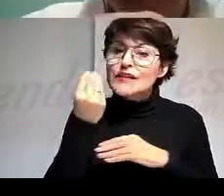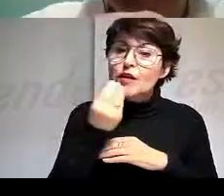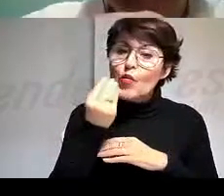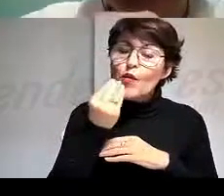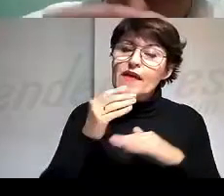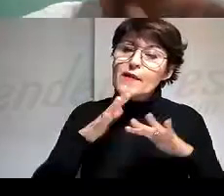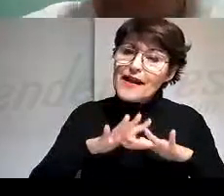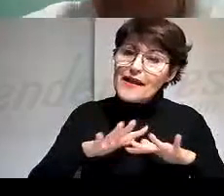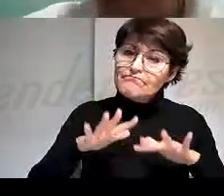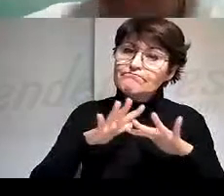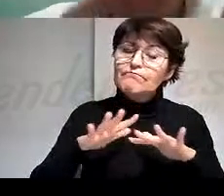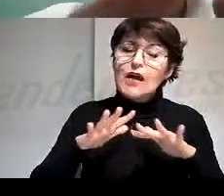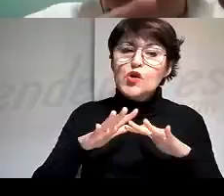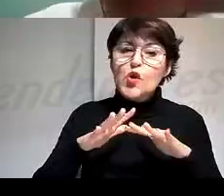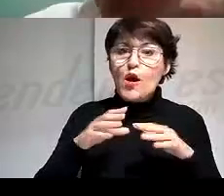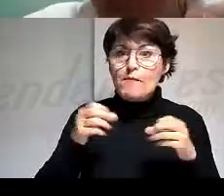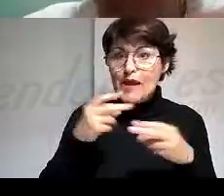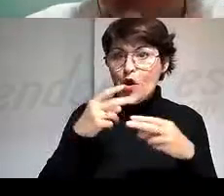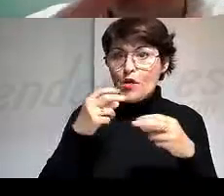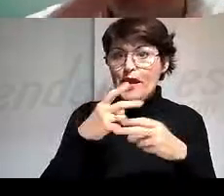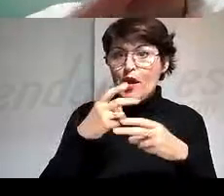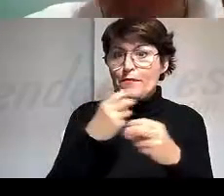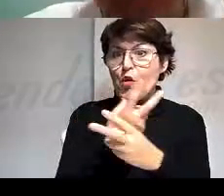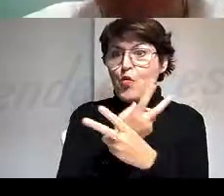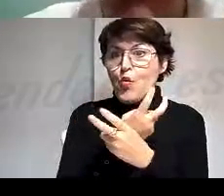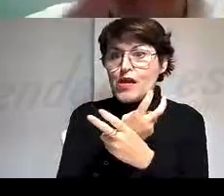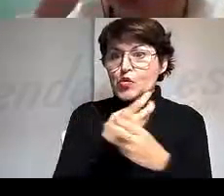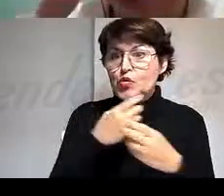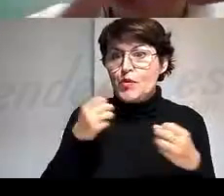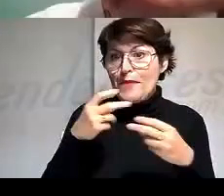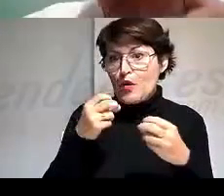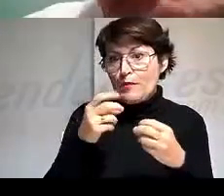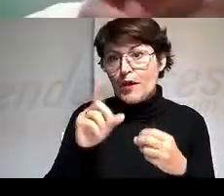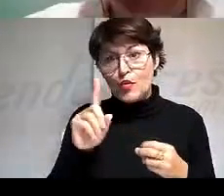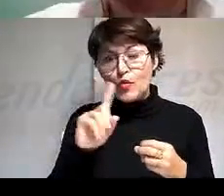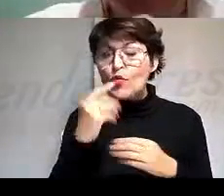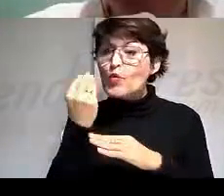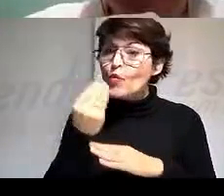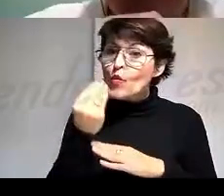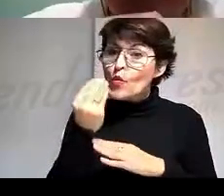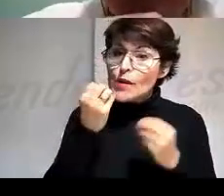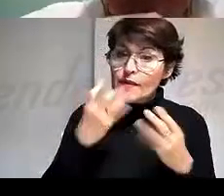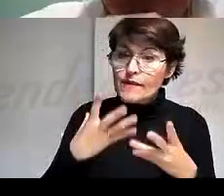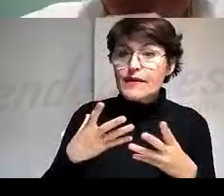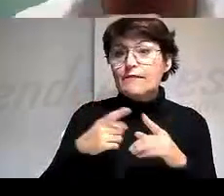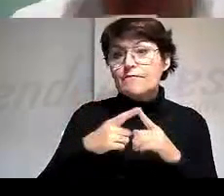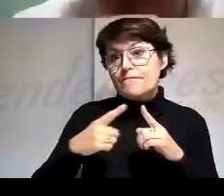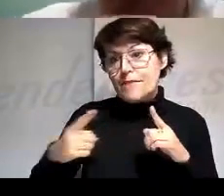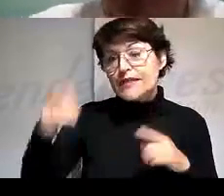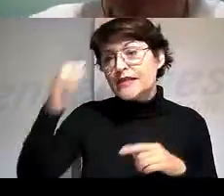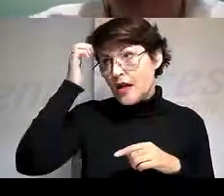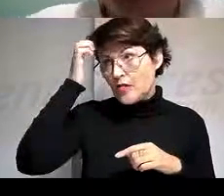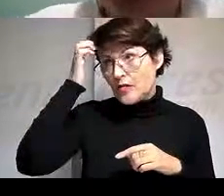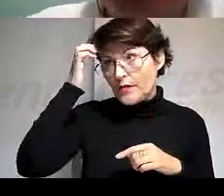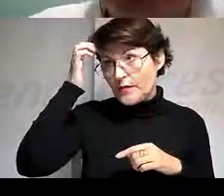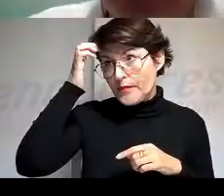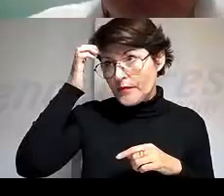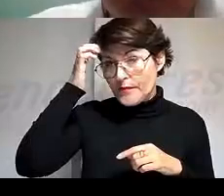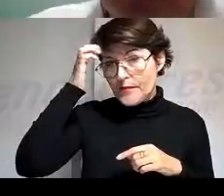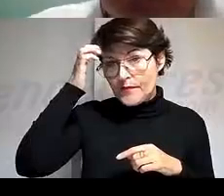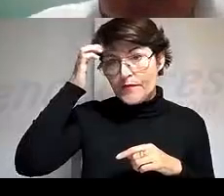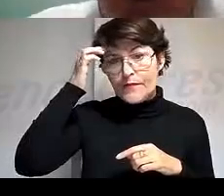aportemos, pues eso, colágeno, las proteínas adecuadas, una hidratación conveniente, unos minerales adecuados, y eso está en nuestras manos. Eso no hay